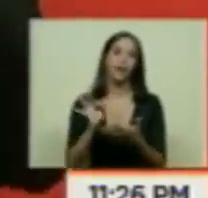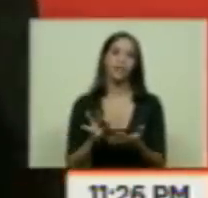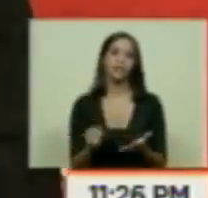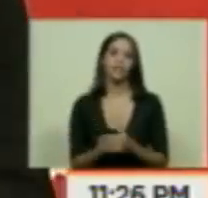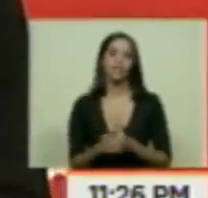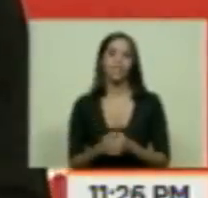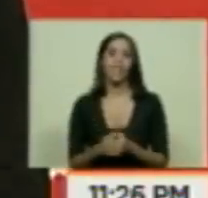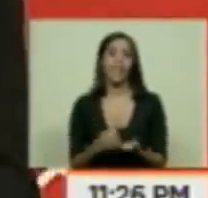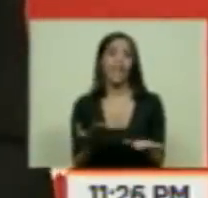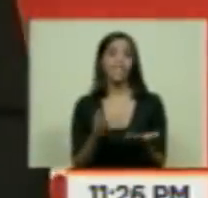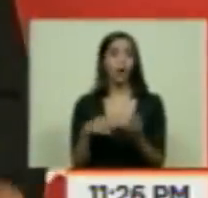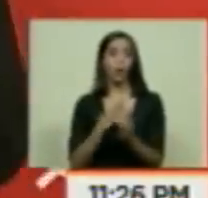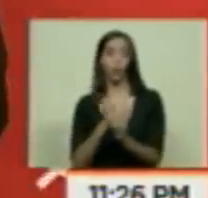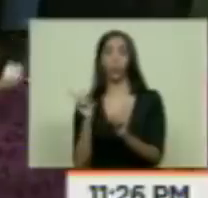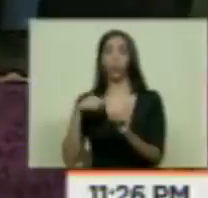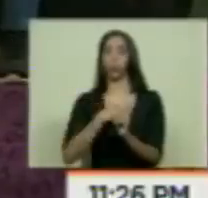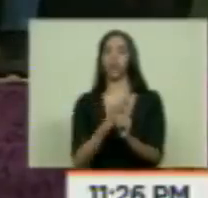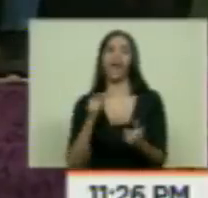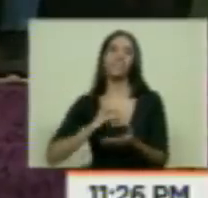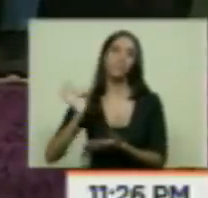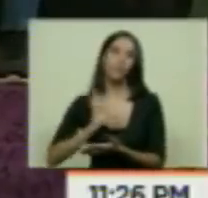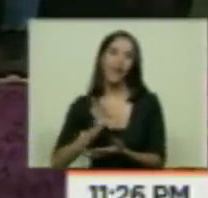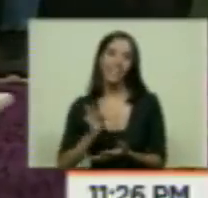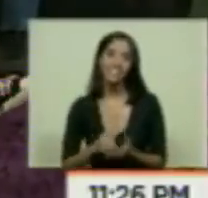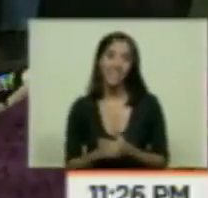variando impuestos.